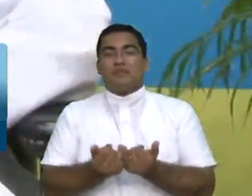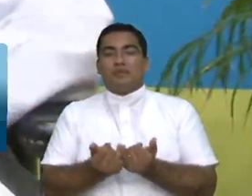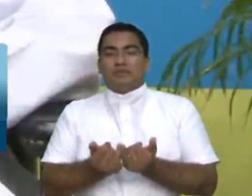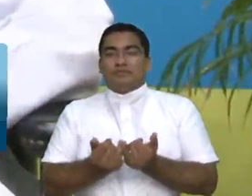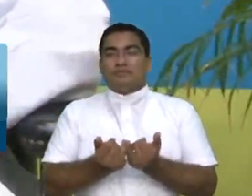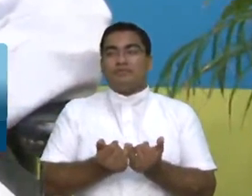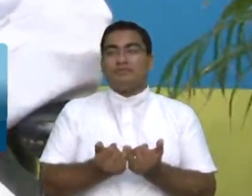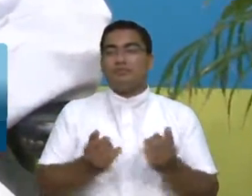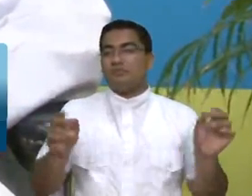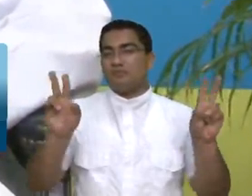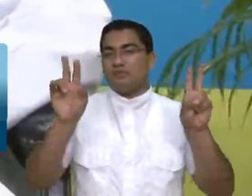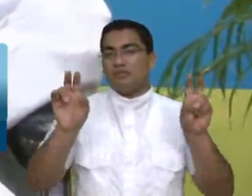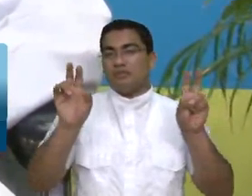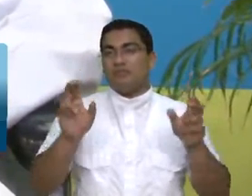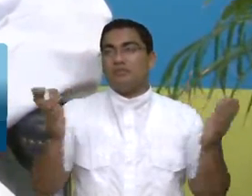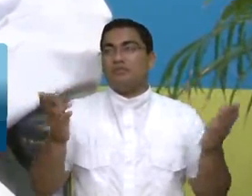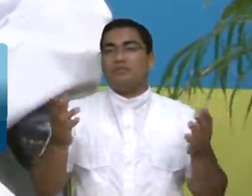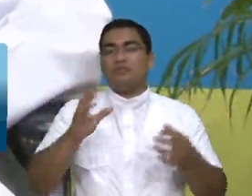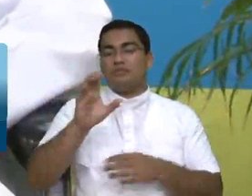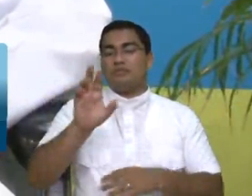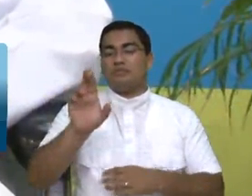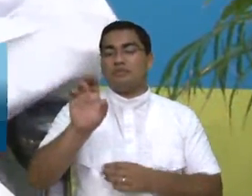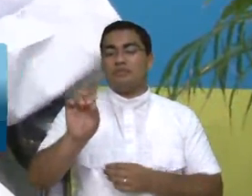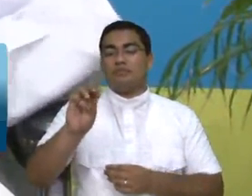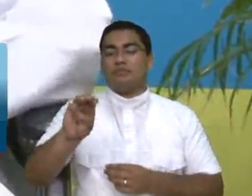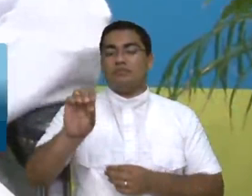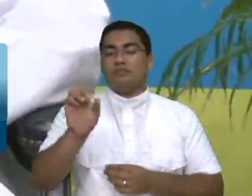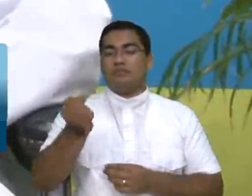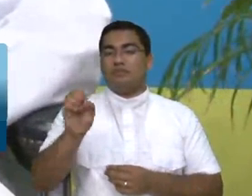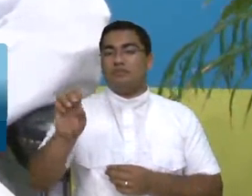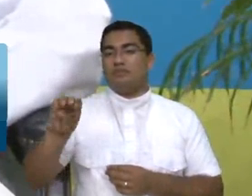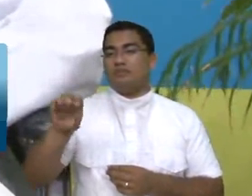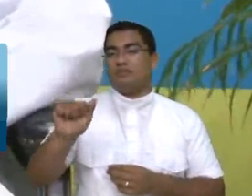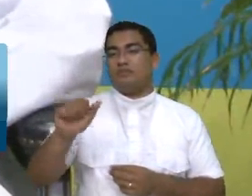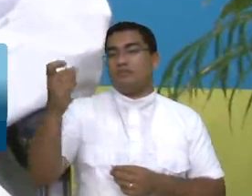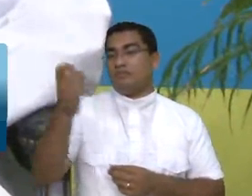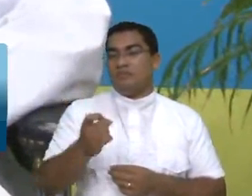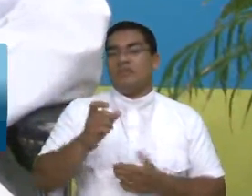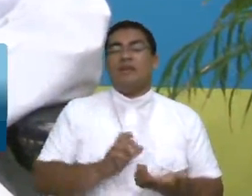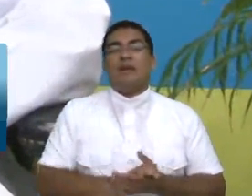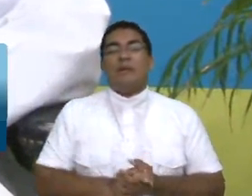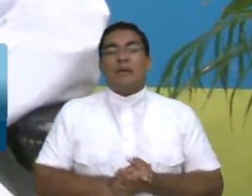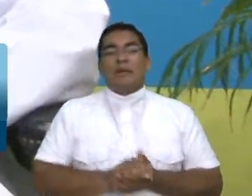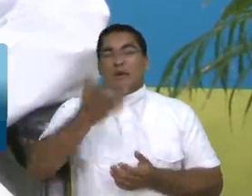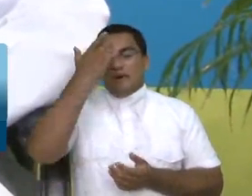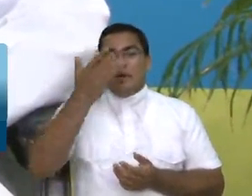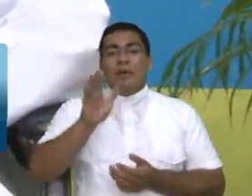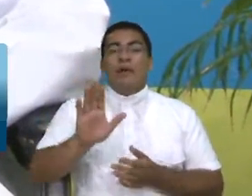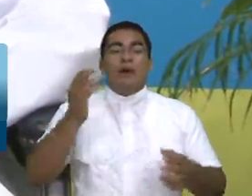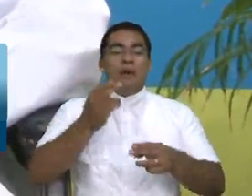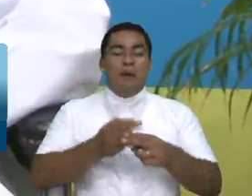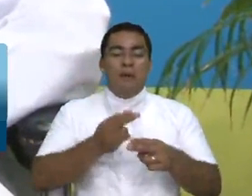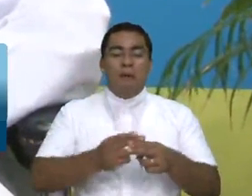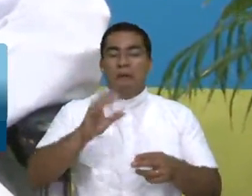se transmite y está relacionada con el cromosoma X. Como la mayoría, pues sabemos, tenemos dos cromosomas